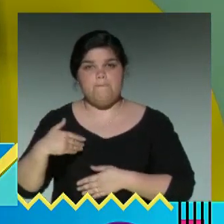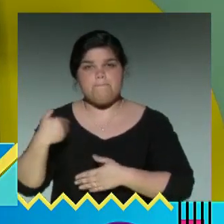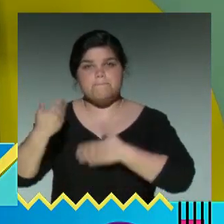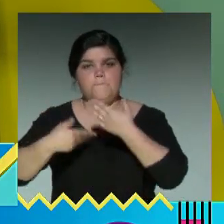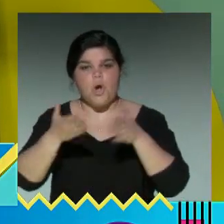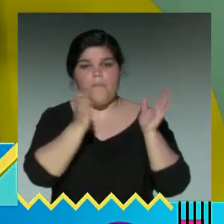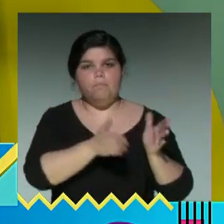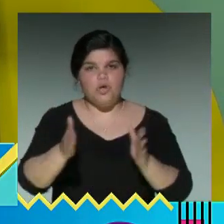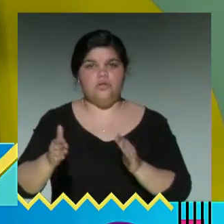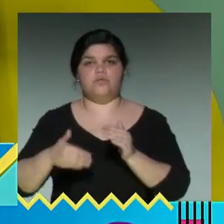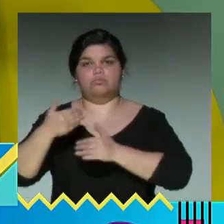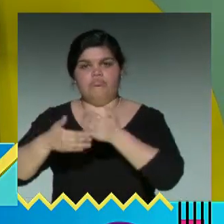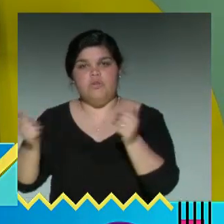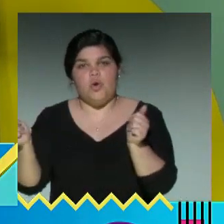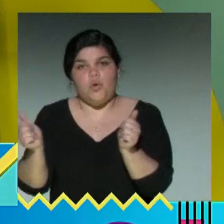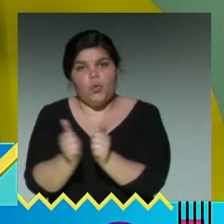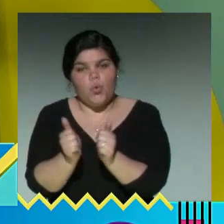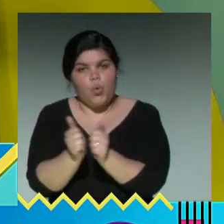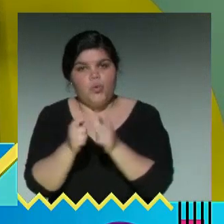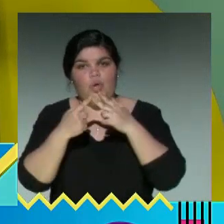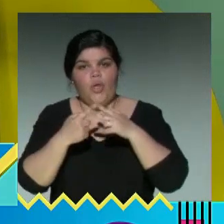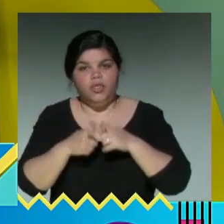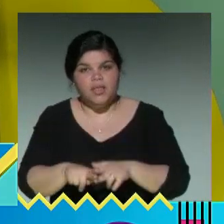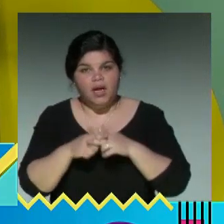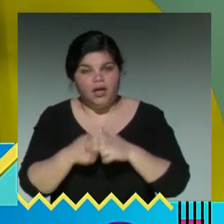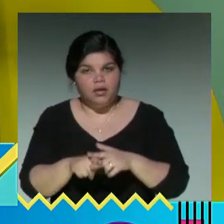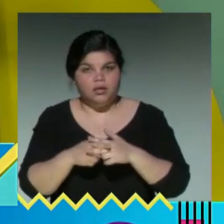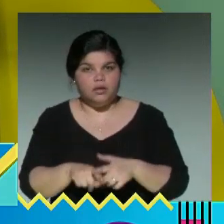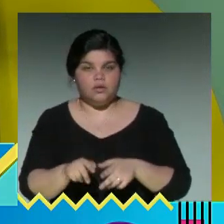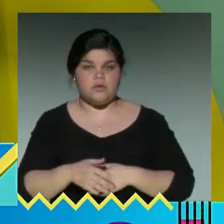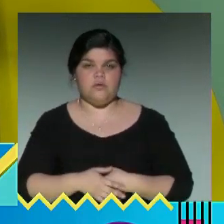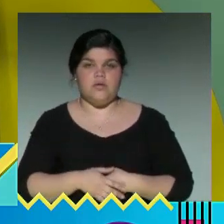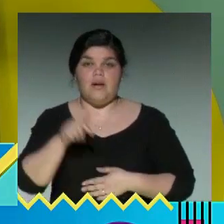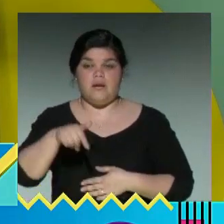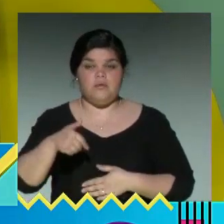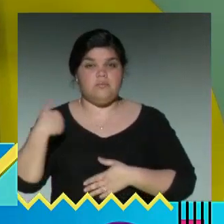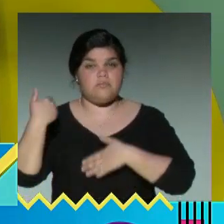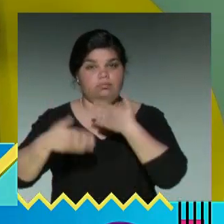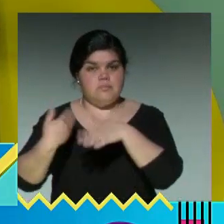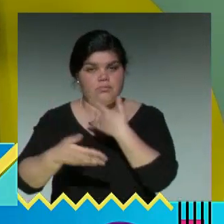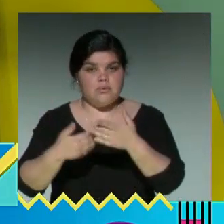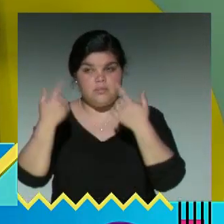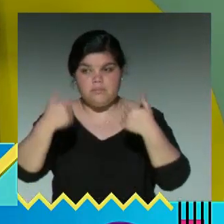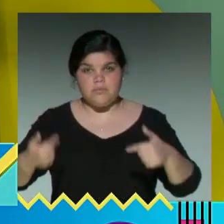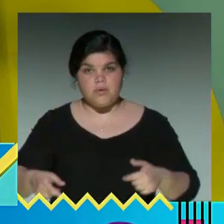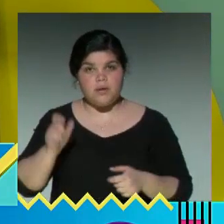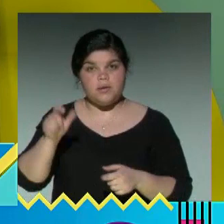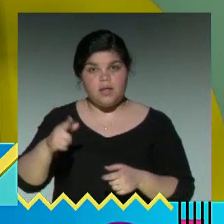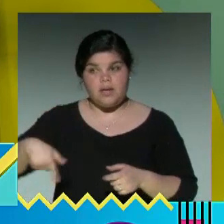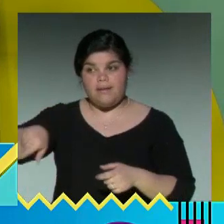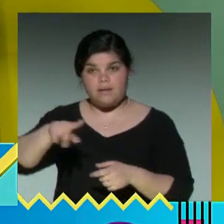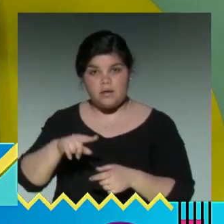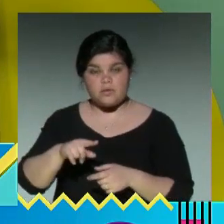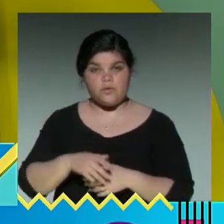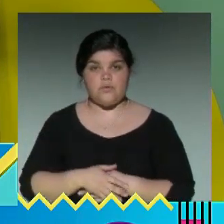acompañamiento técnico vinculado con el desarrollo de estos productores es básicamente de